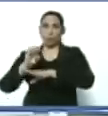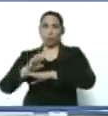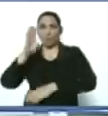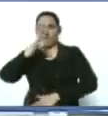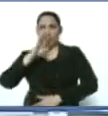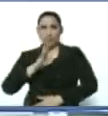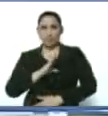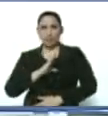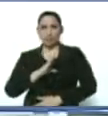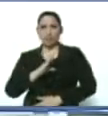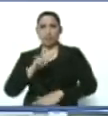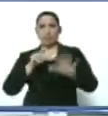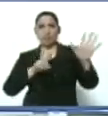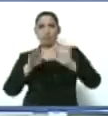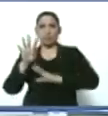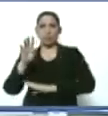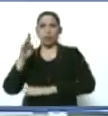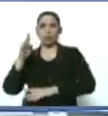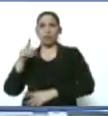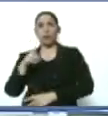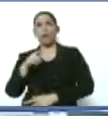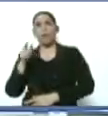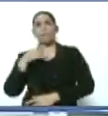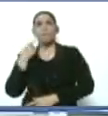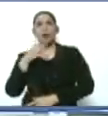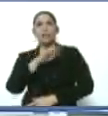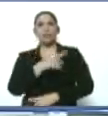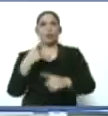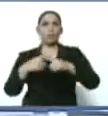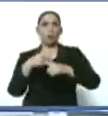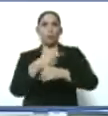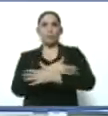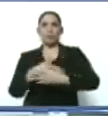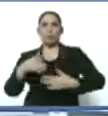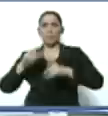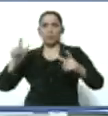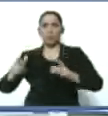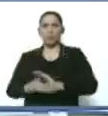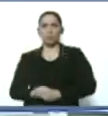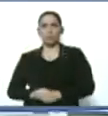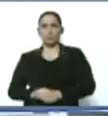Brasil, 64 fallecidos por millón de habitantes. Y Venezuela,